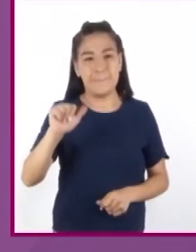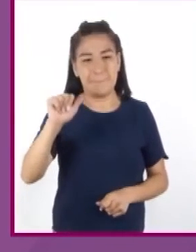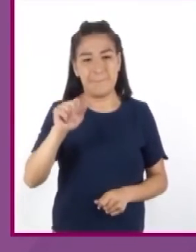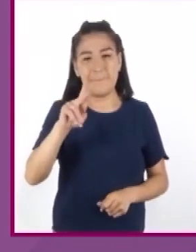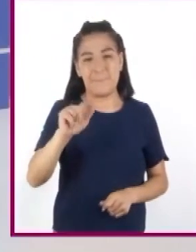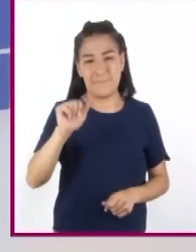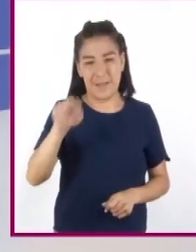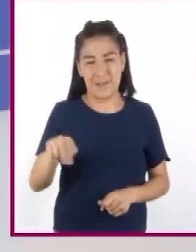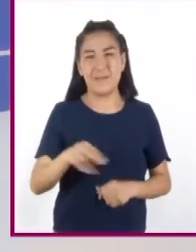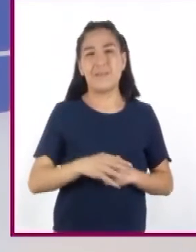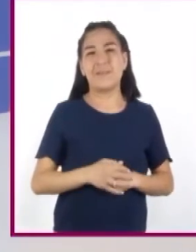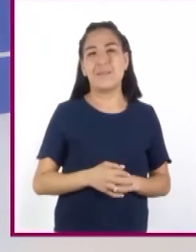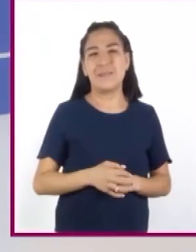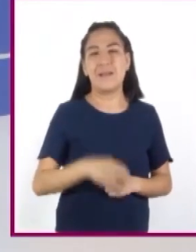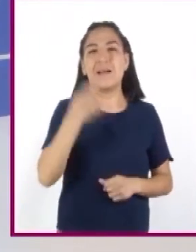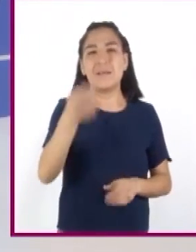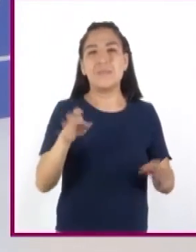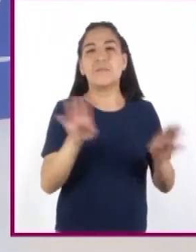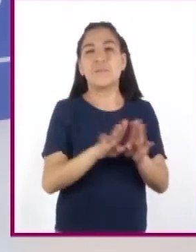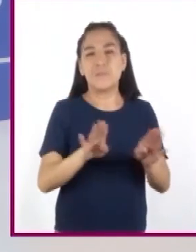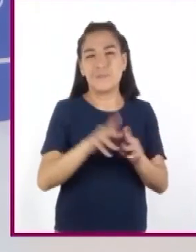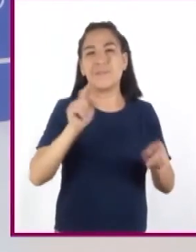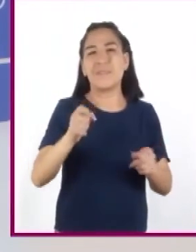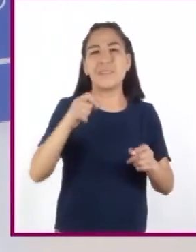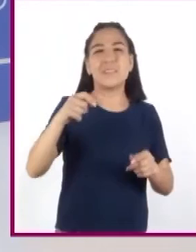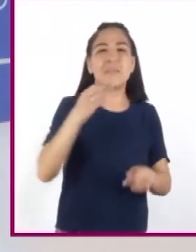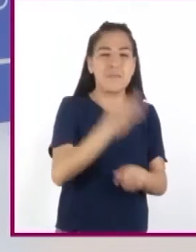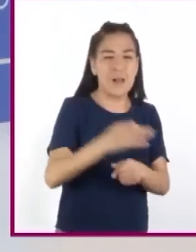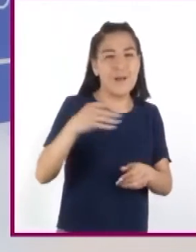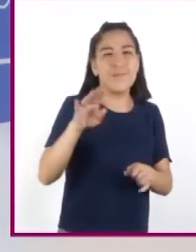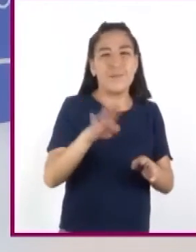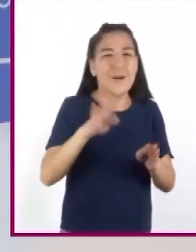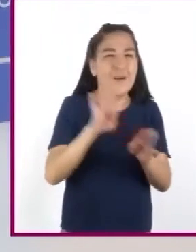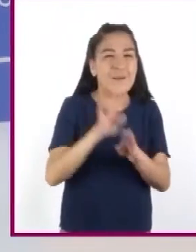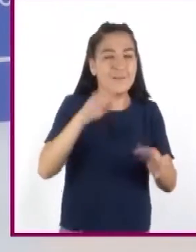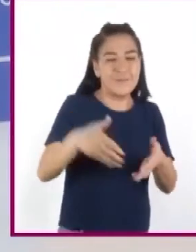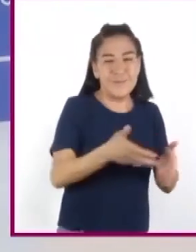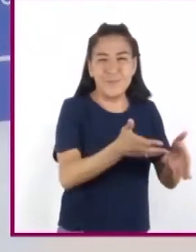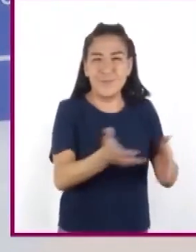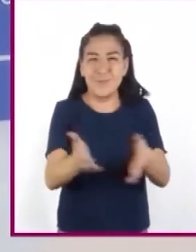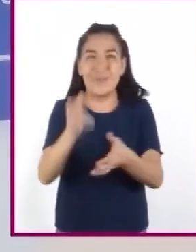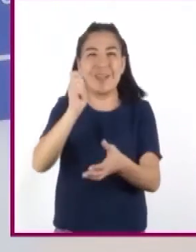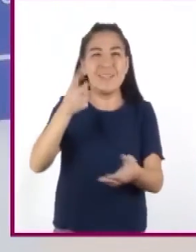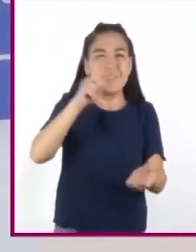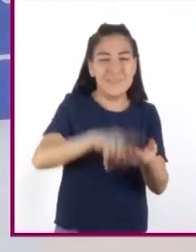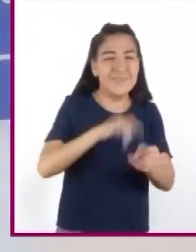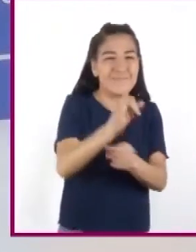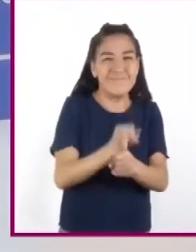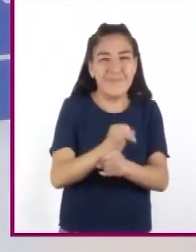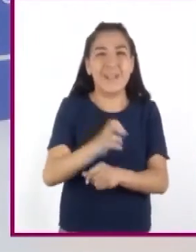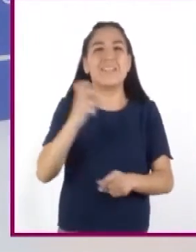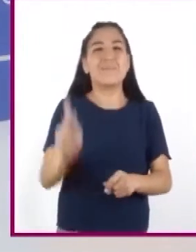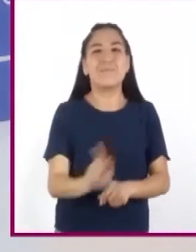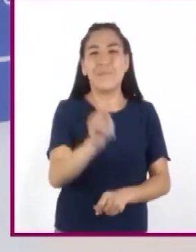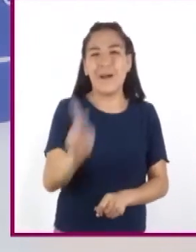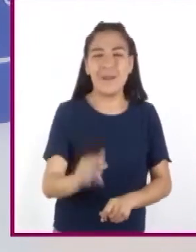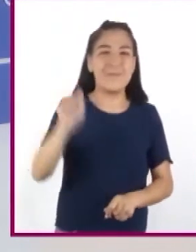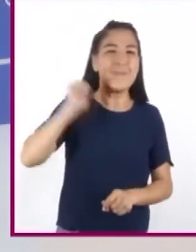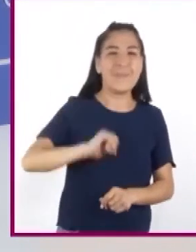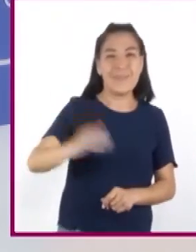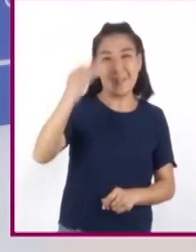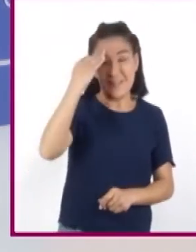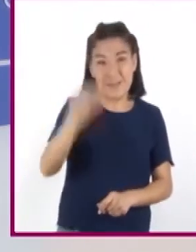España. Hemos hecho un recorrido por las culturas, por los pueblos y por las épocas. Nuestro tiempo